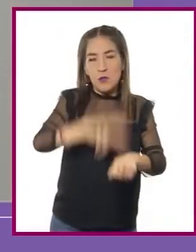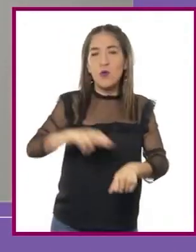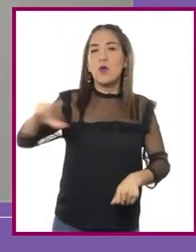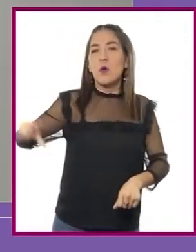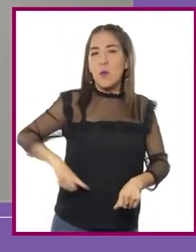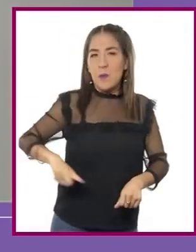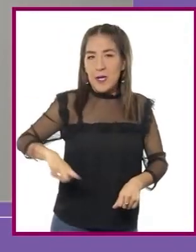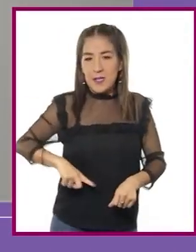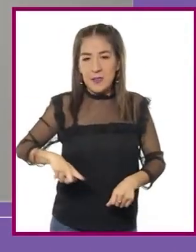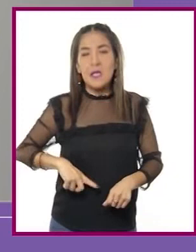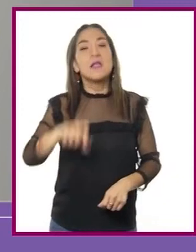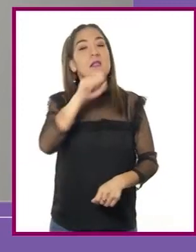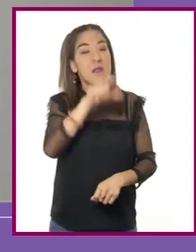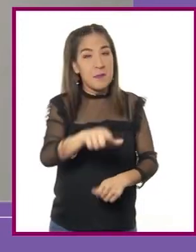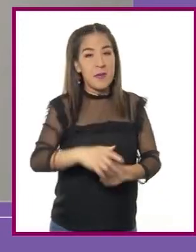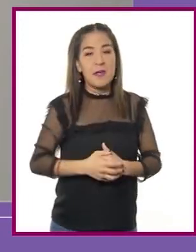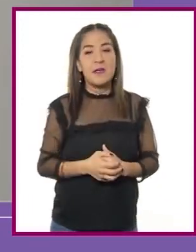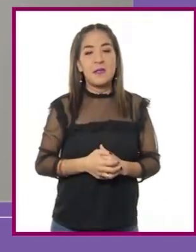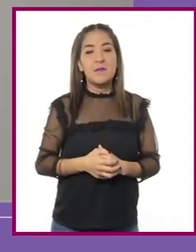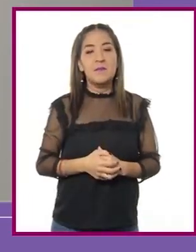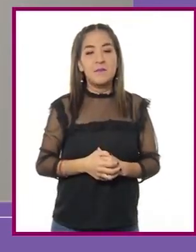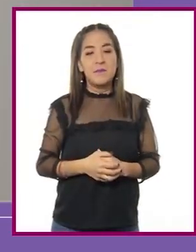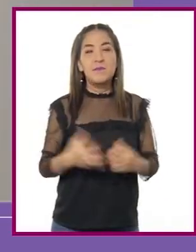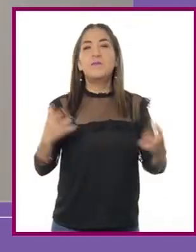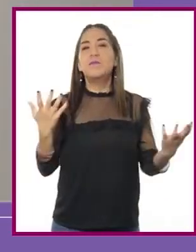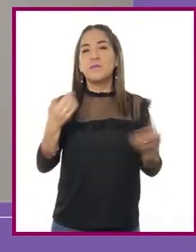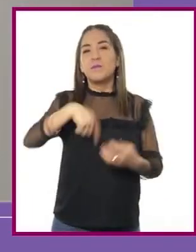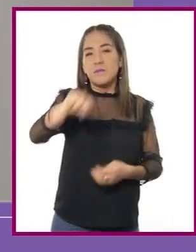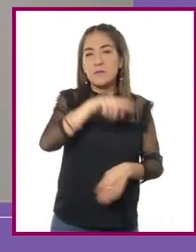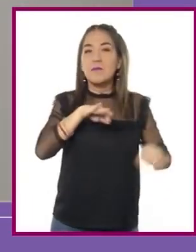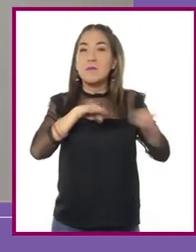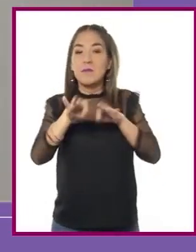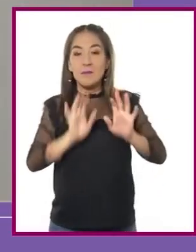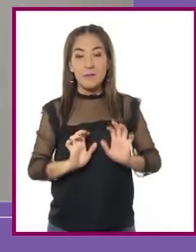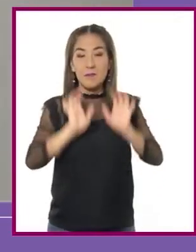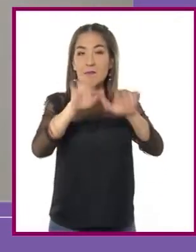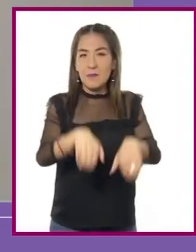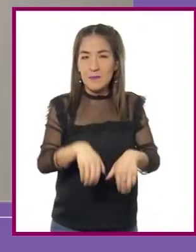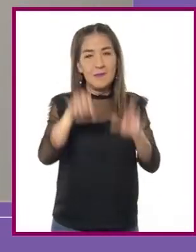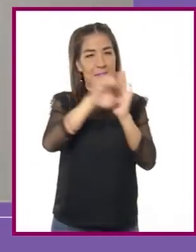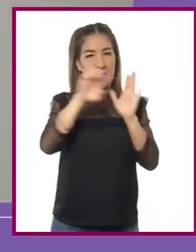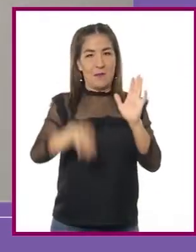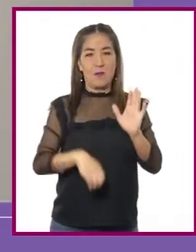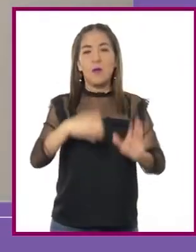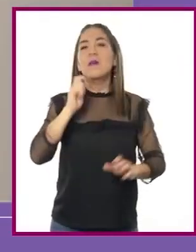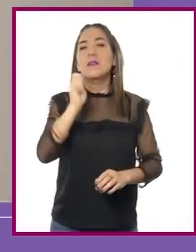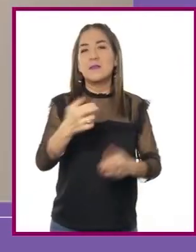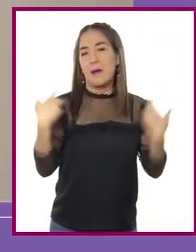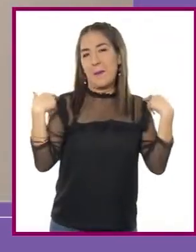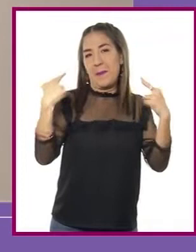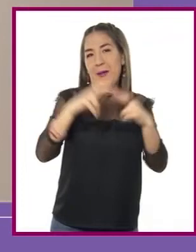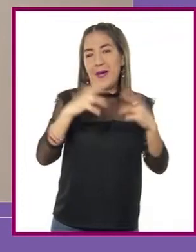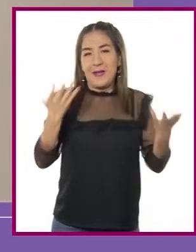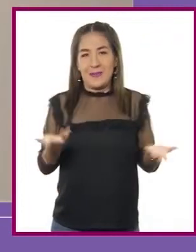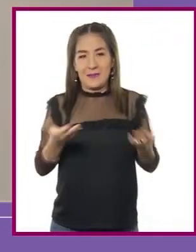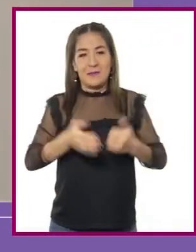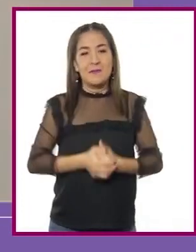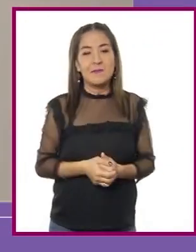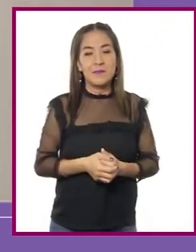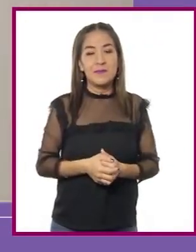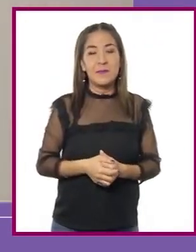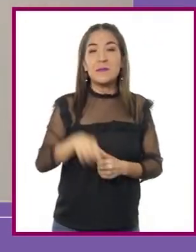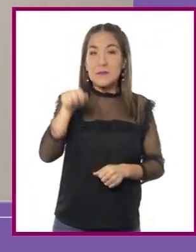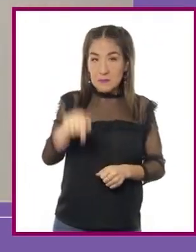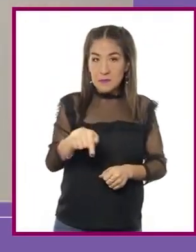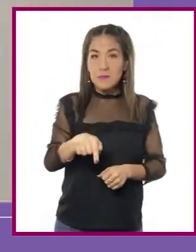Gobernación. Y también estamos las y los empleados, por ejemplo, las y los docentes. En